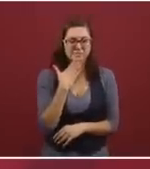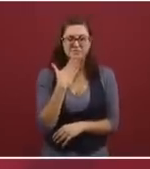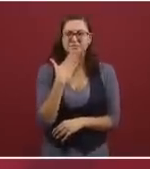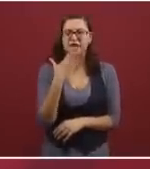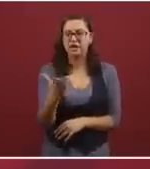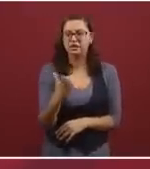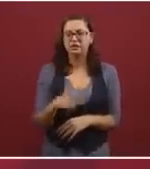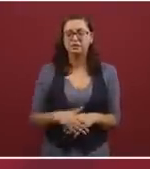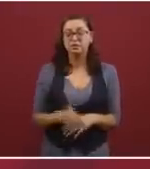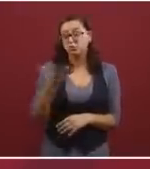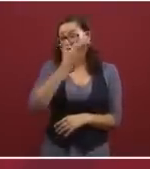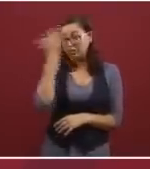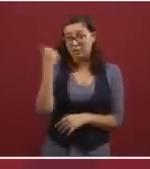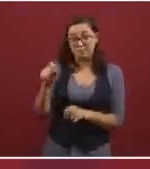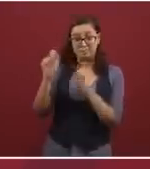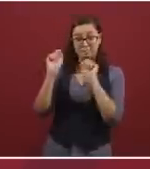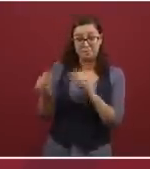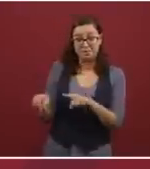sigan los mismos,